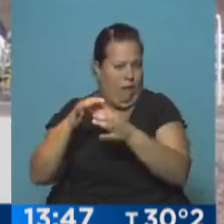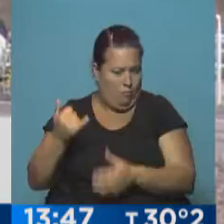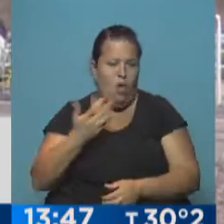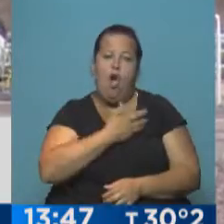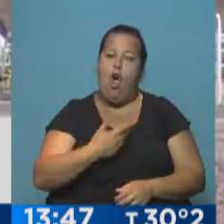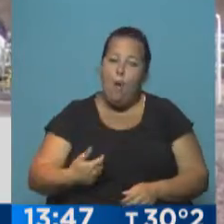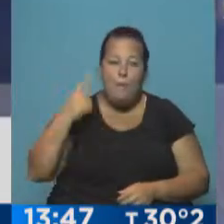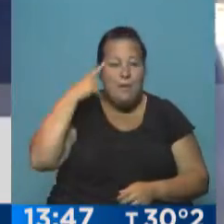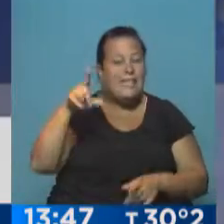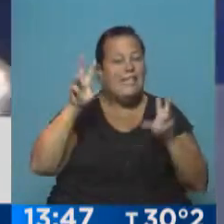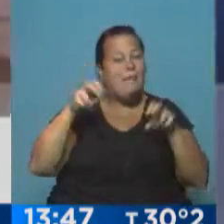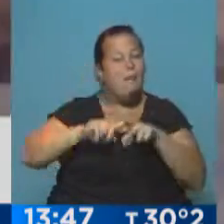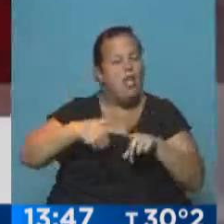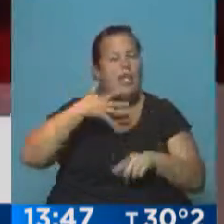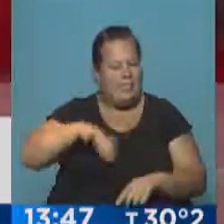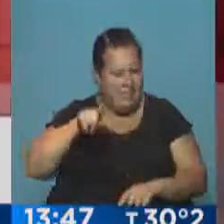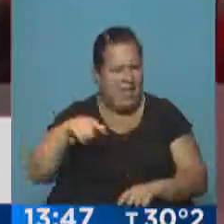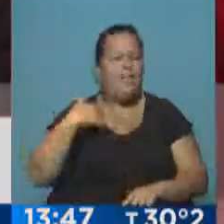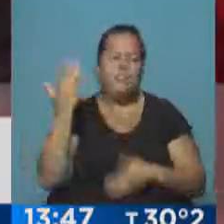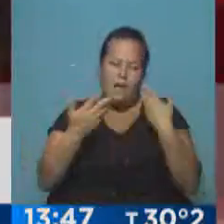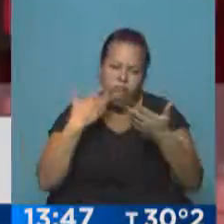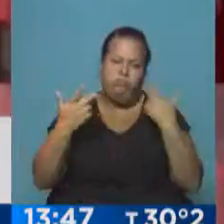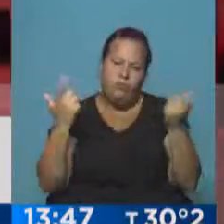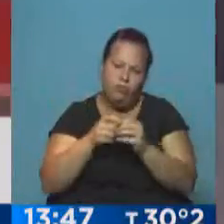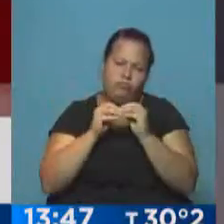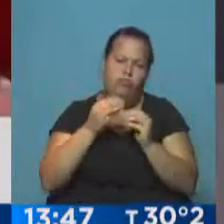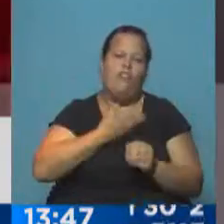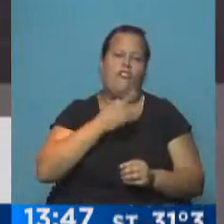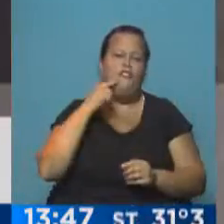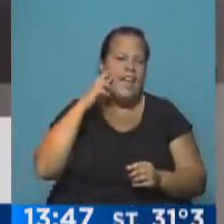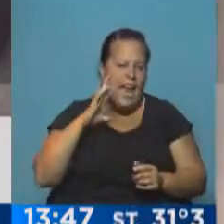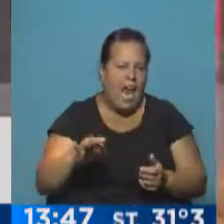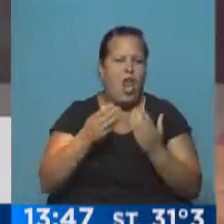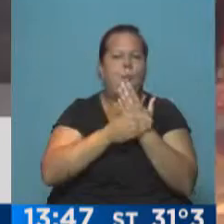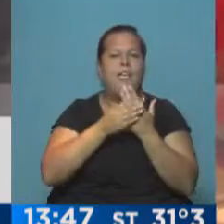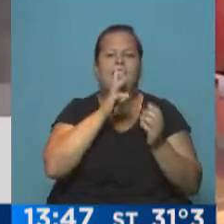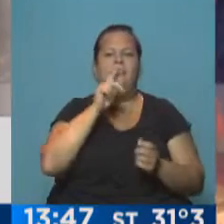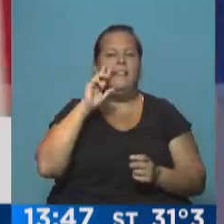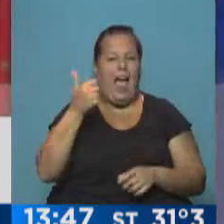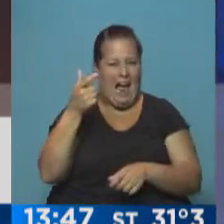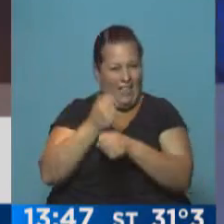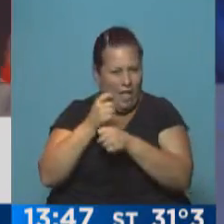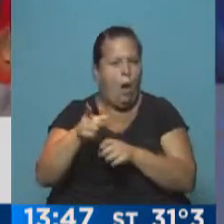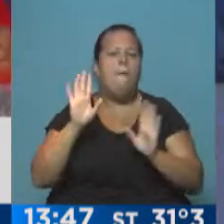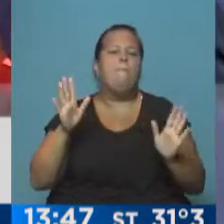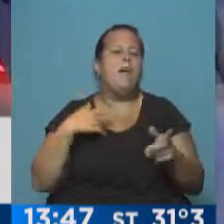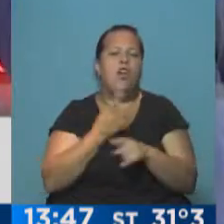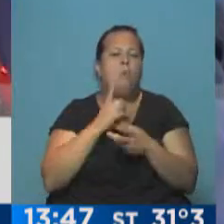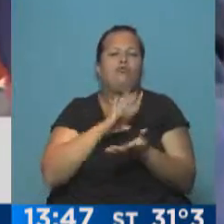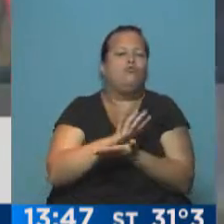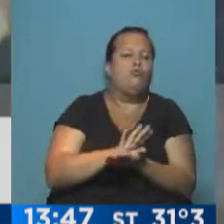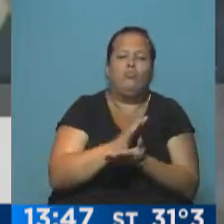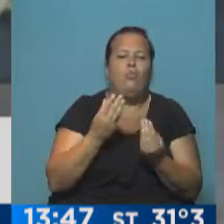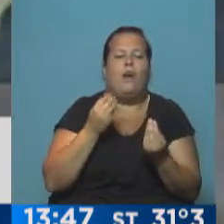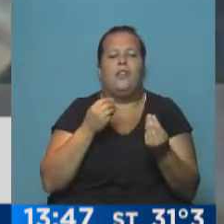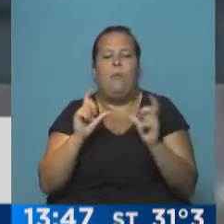gobierno, creo que la parte política lo entiende, hemos conversado varias reuniones con Frigerio, tanto con el ministro de Triaca, pero bueno, no le podemos encontrar la vuelta con